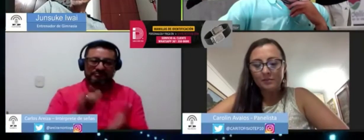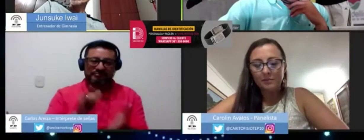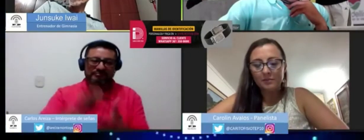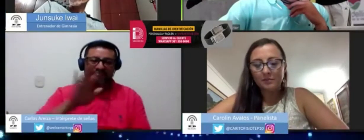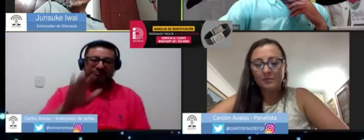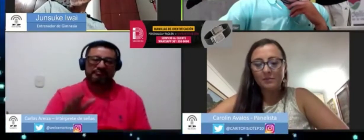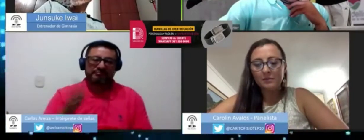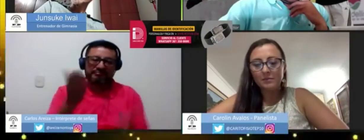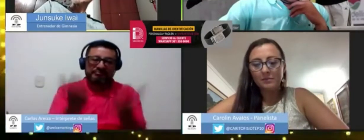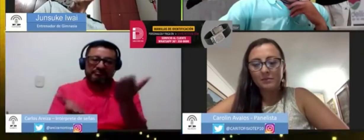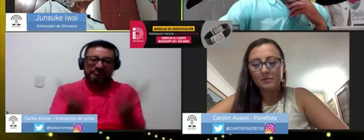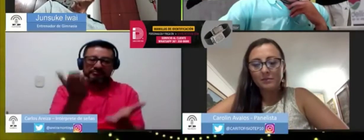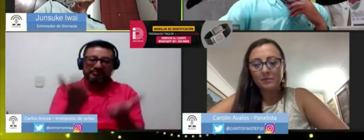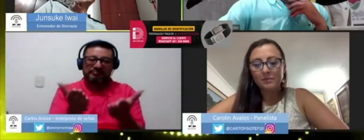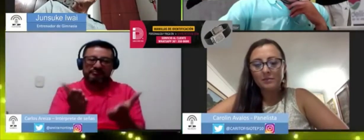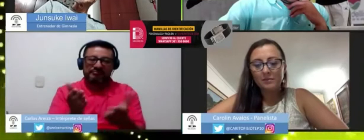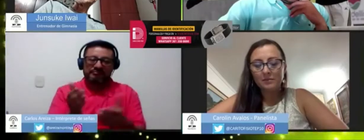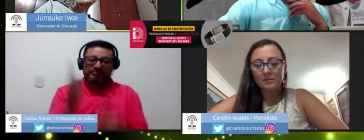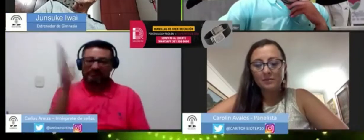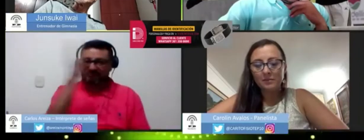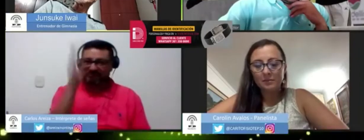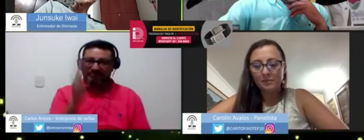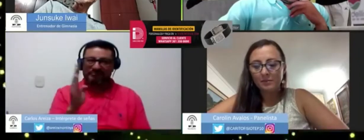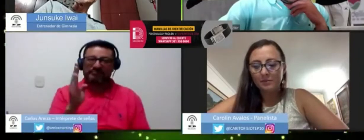comparando Brasil,